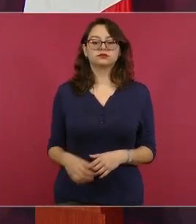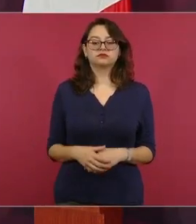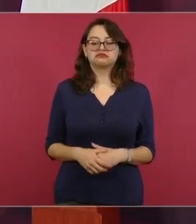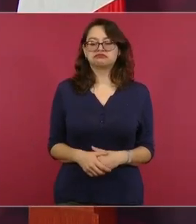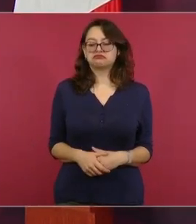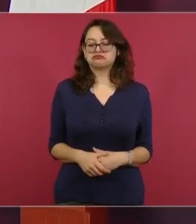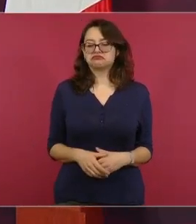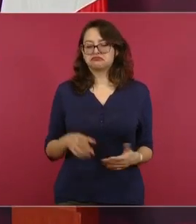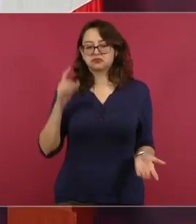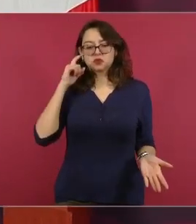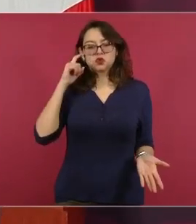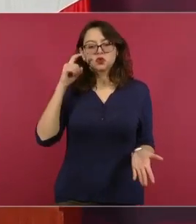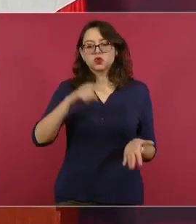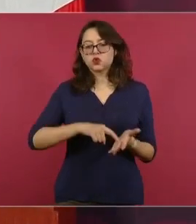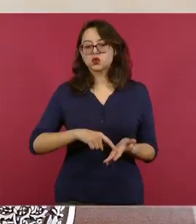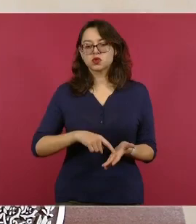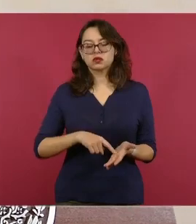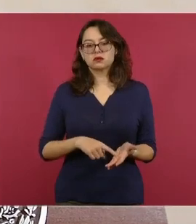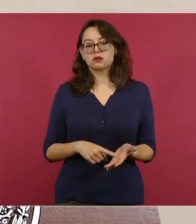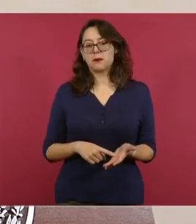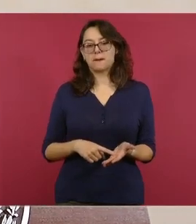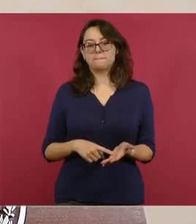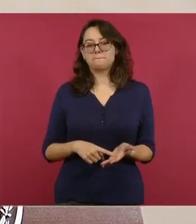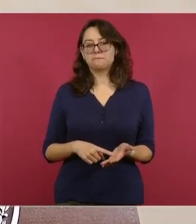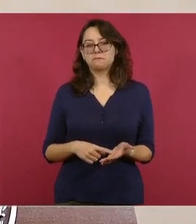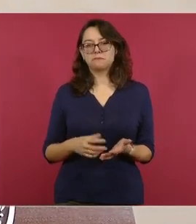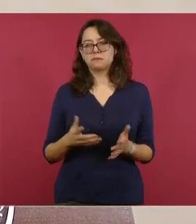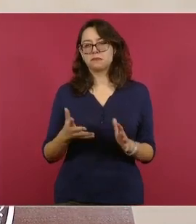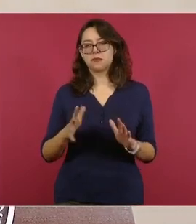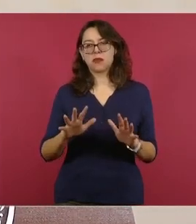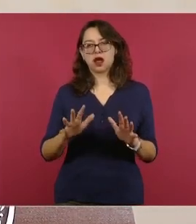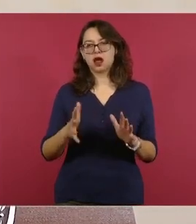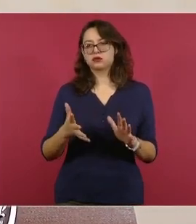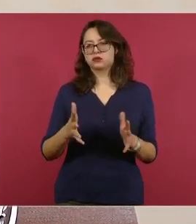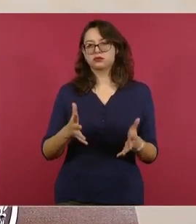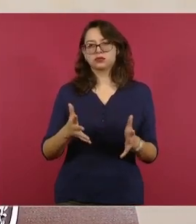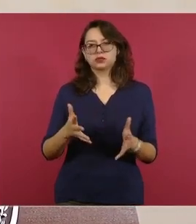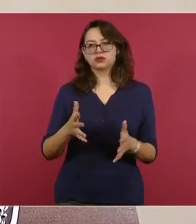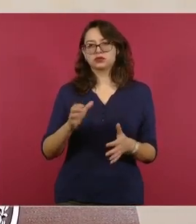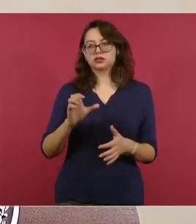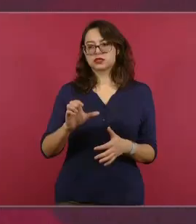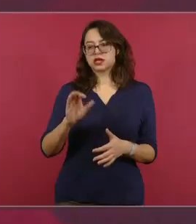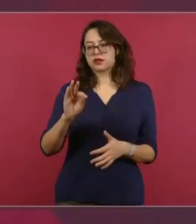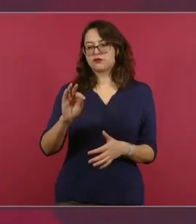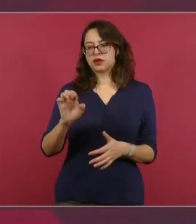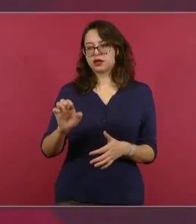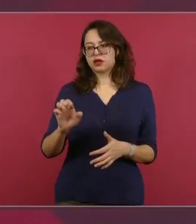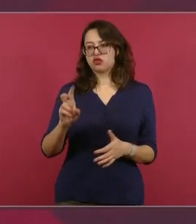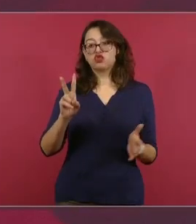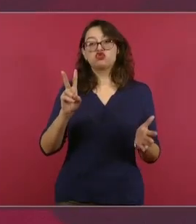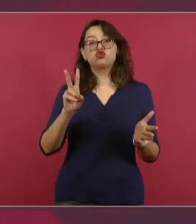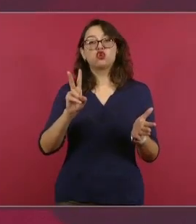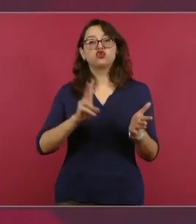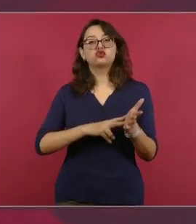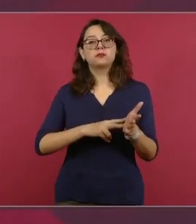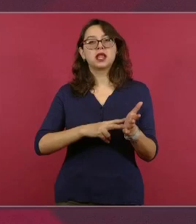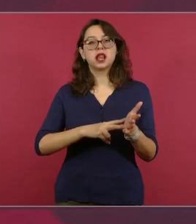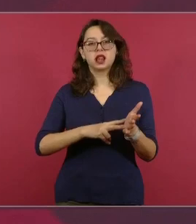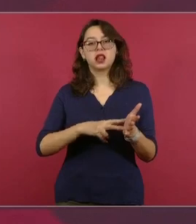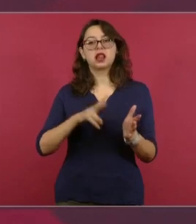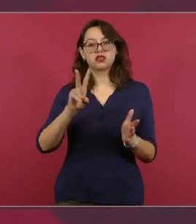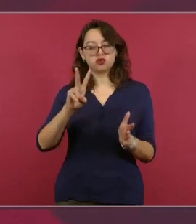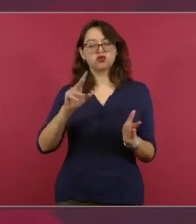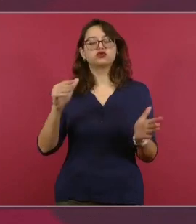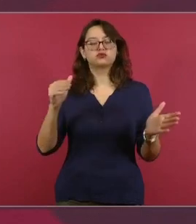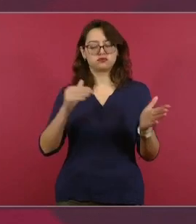como 2,000 trabajadores de la Comisión Federal de Electricidad, con camiones y